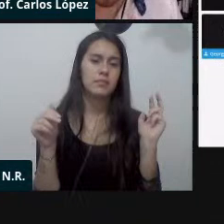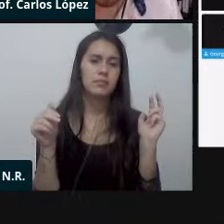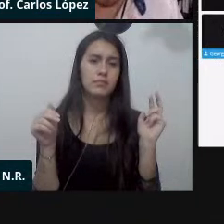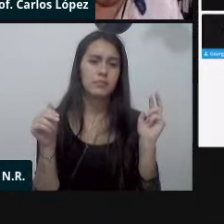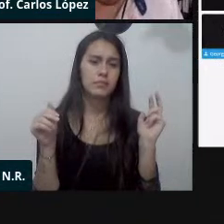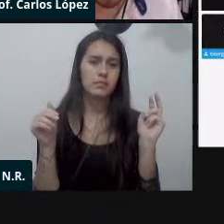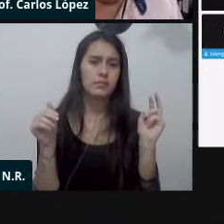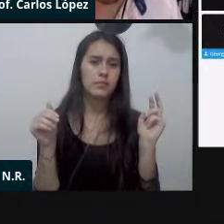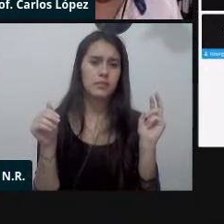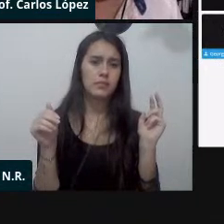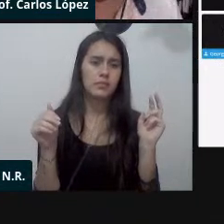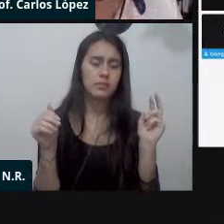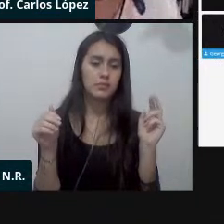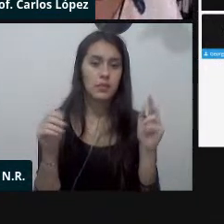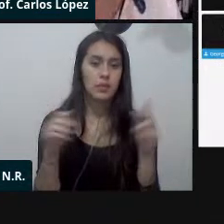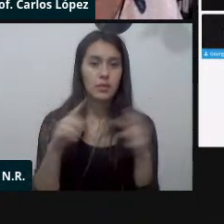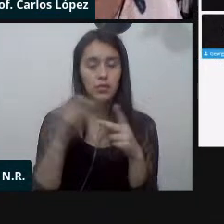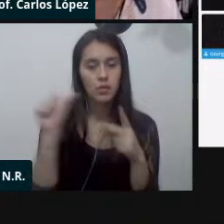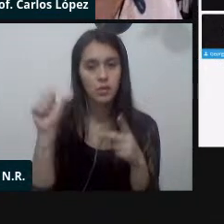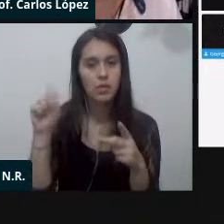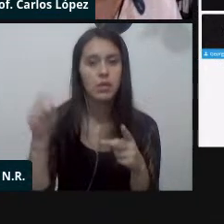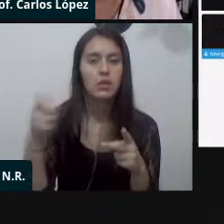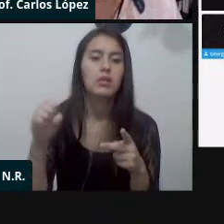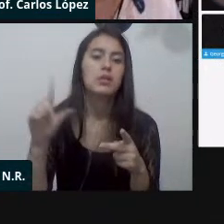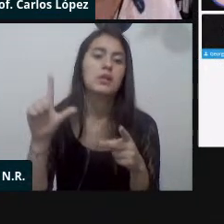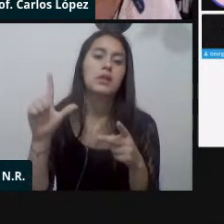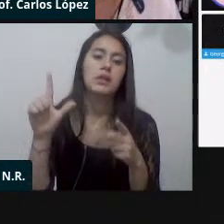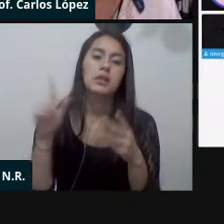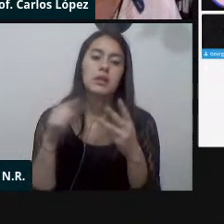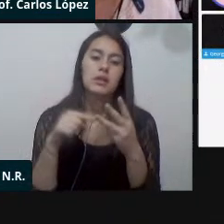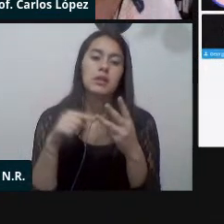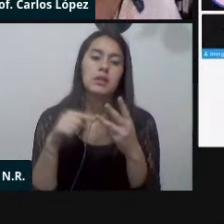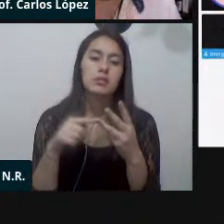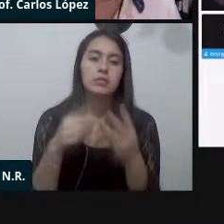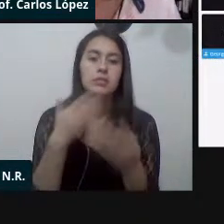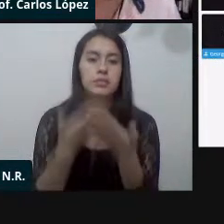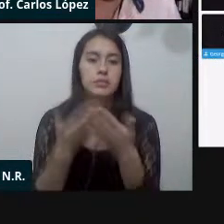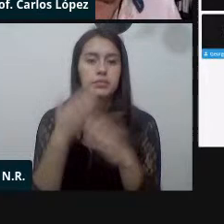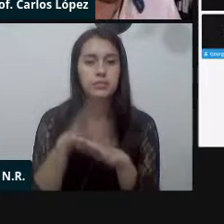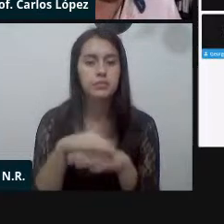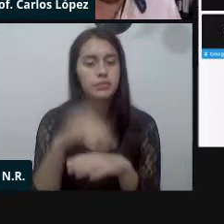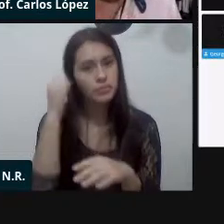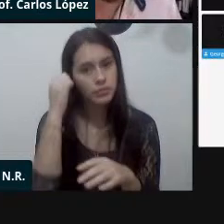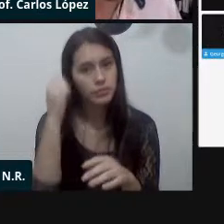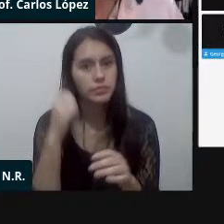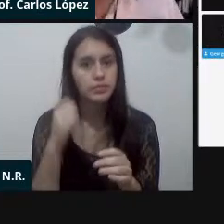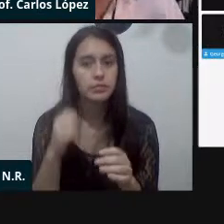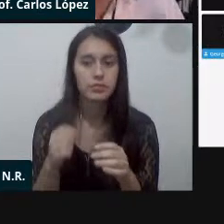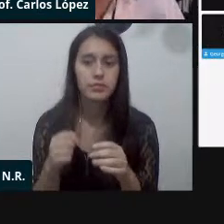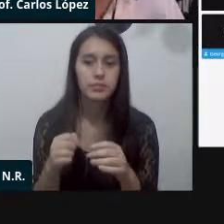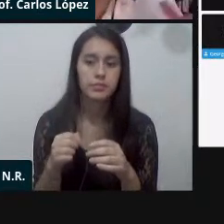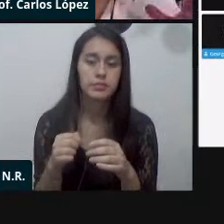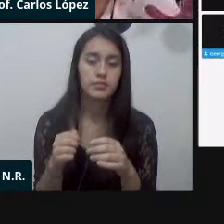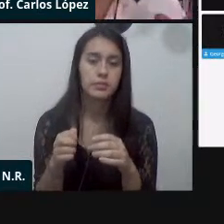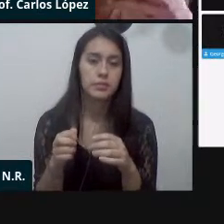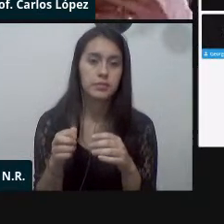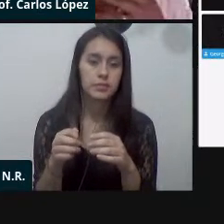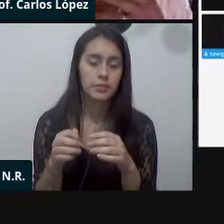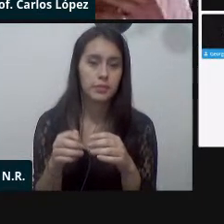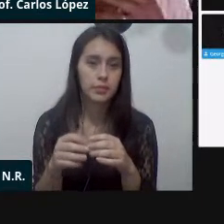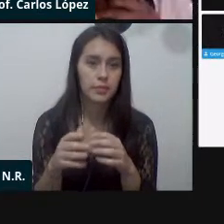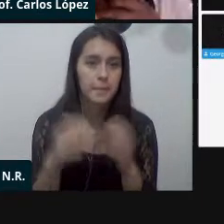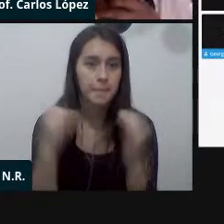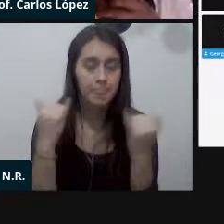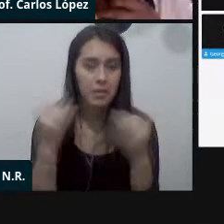No, no está Liliana. Está Ángel Guerrero, aquí está saludándonos. Buenas tardes, profe, miren lo que puede hacer. Ya les voy a contar eso, pero bueno, de esta forma